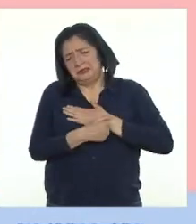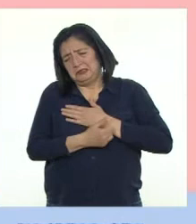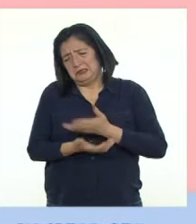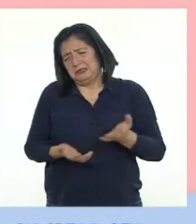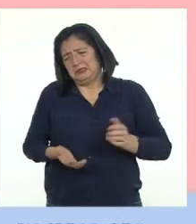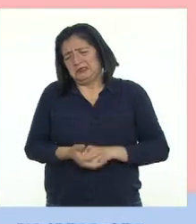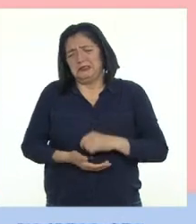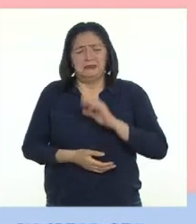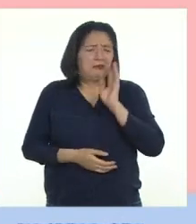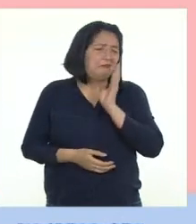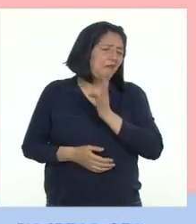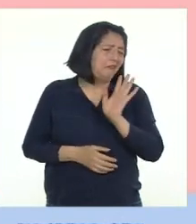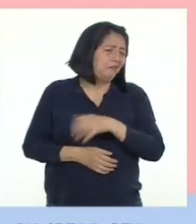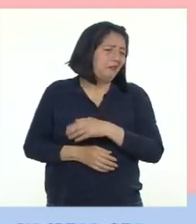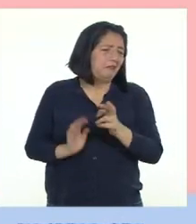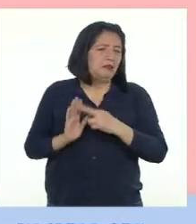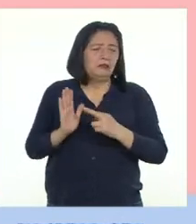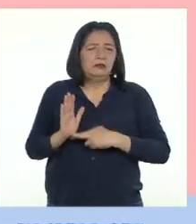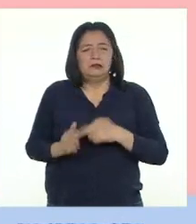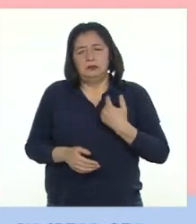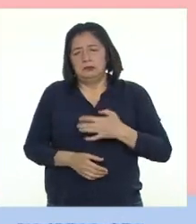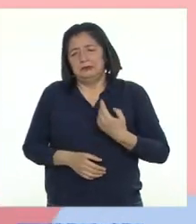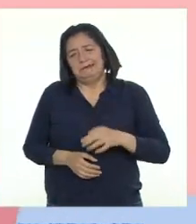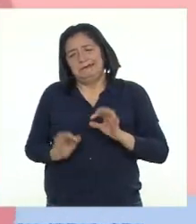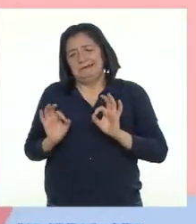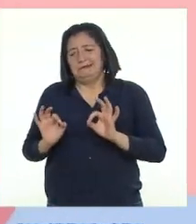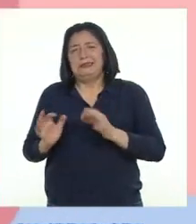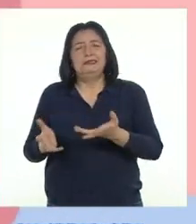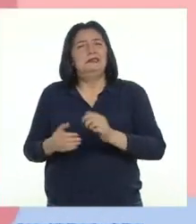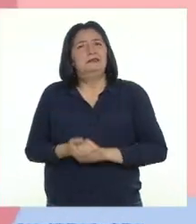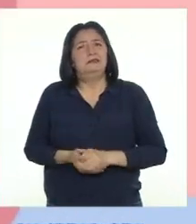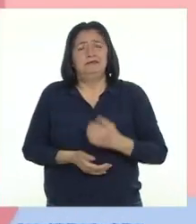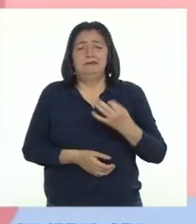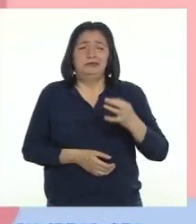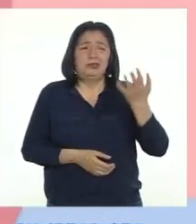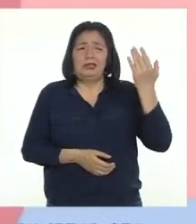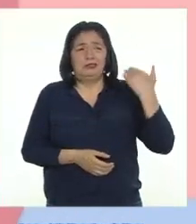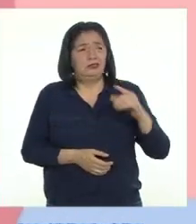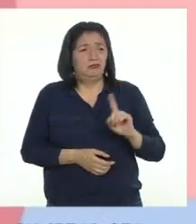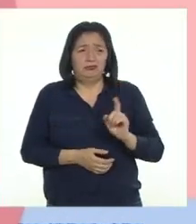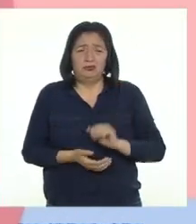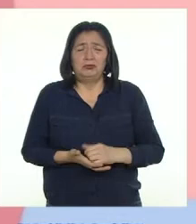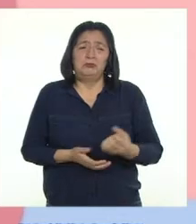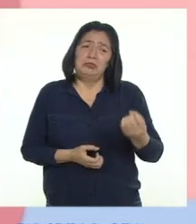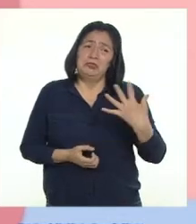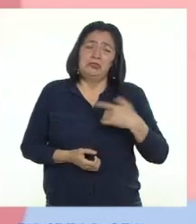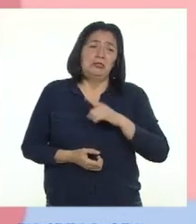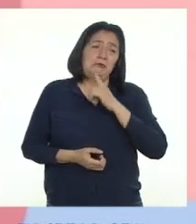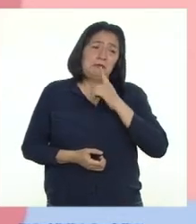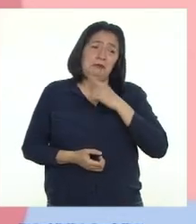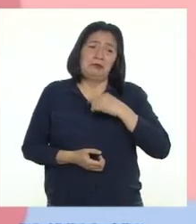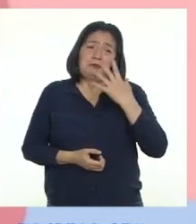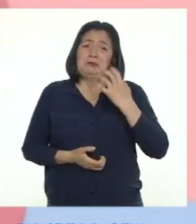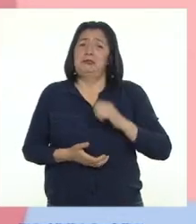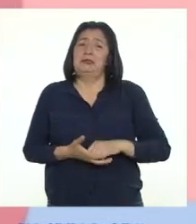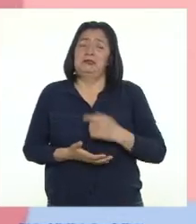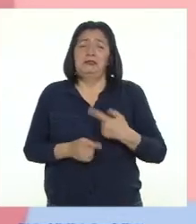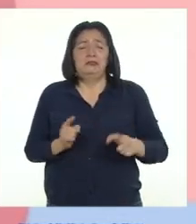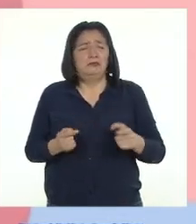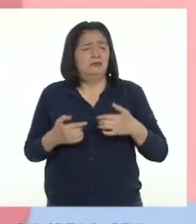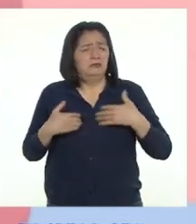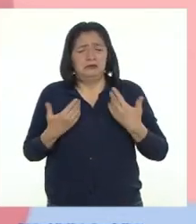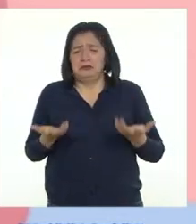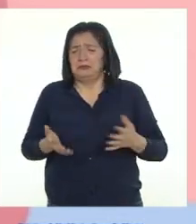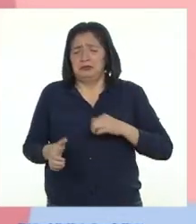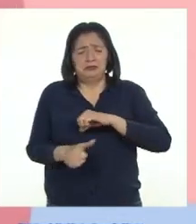por ignorar las normas se vuelve tan riesgoso. No siempre fue así, me dice mi papá con enojo. No